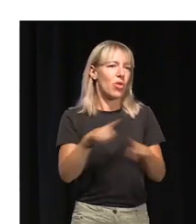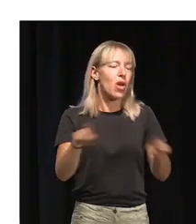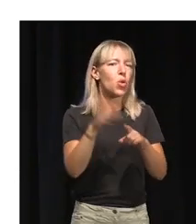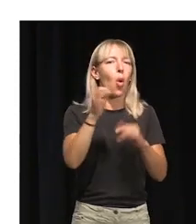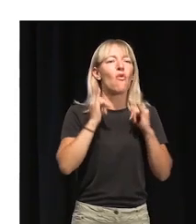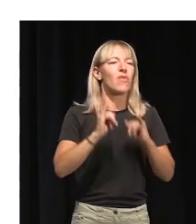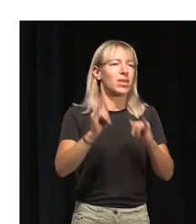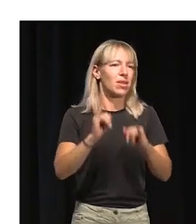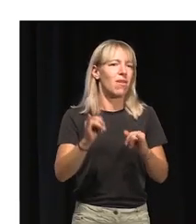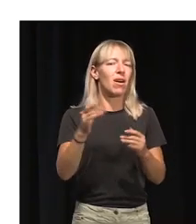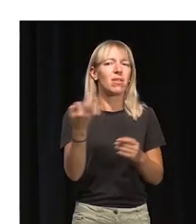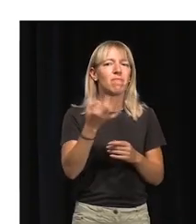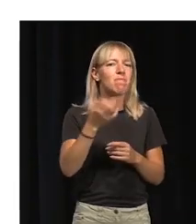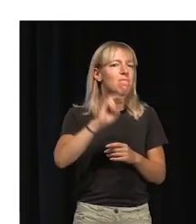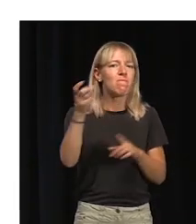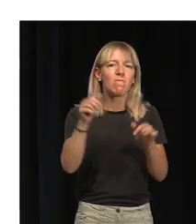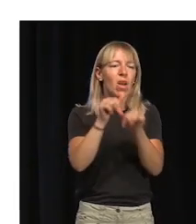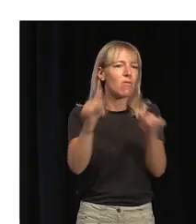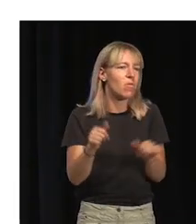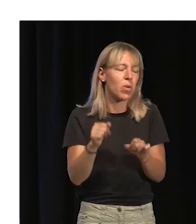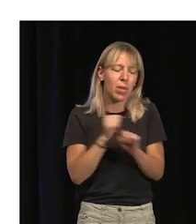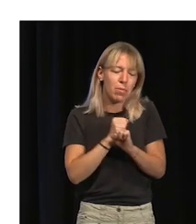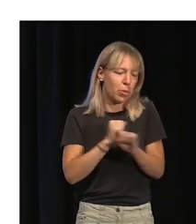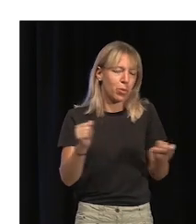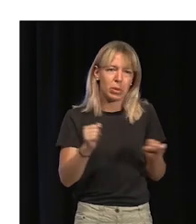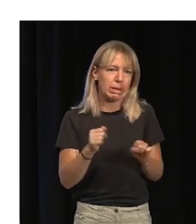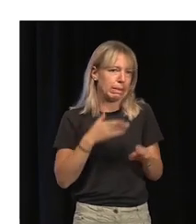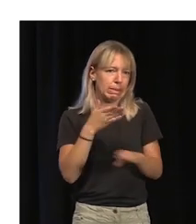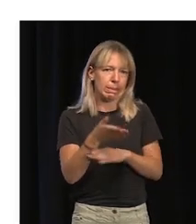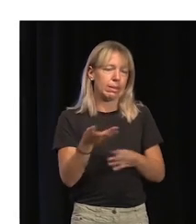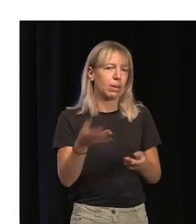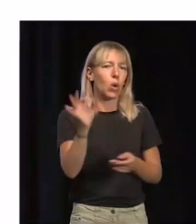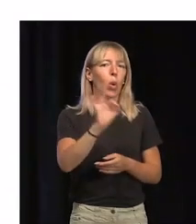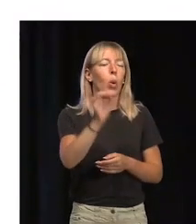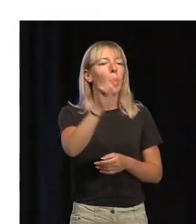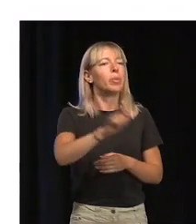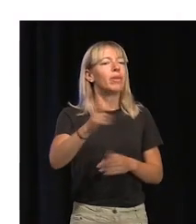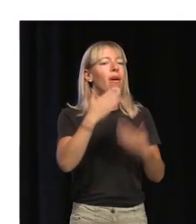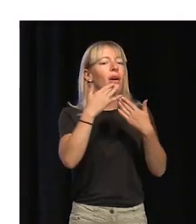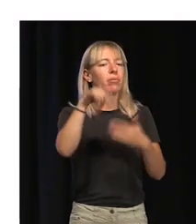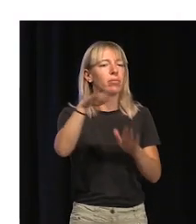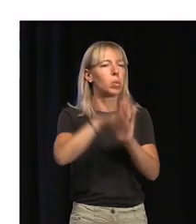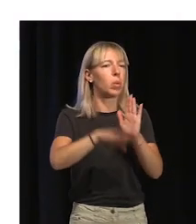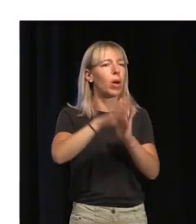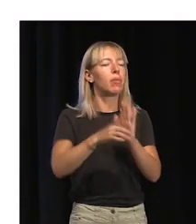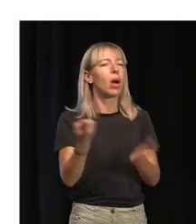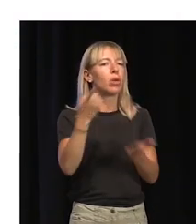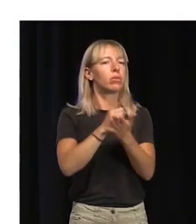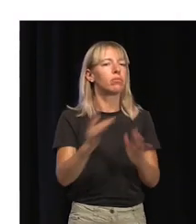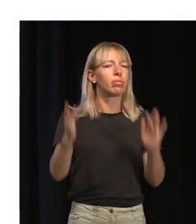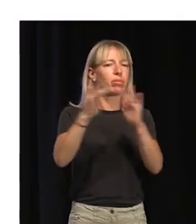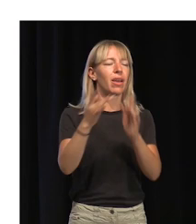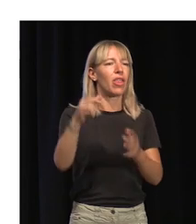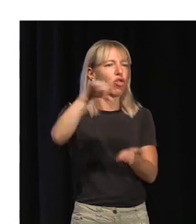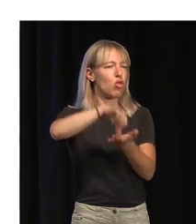festival, que de otra manera les hubiera sido inviable poder estar ahí. Personas que gracias a este programa están reconectando con la